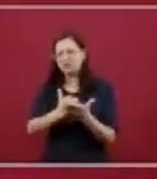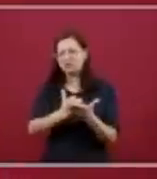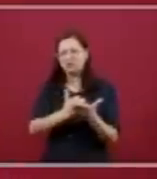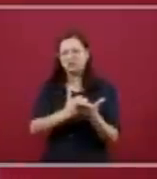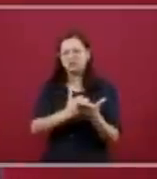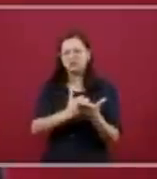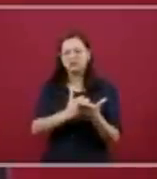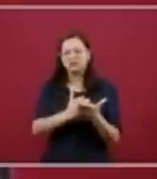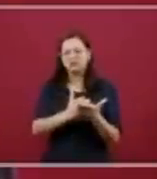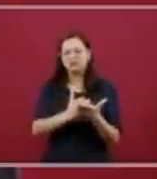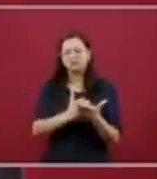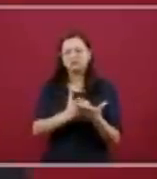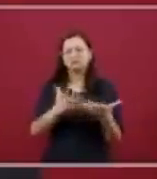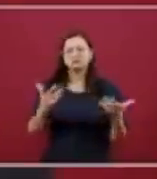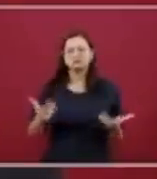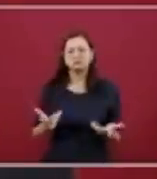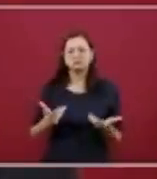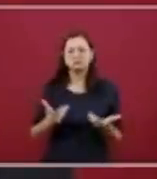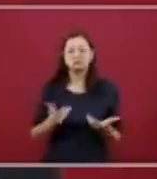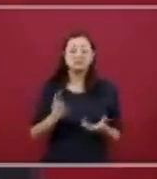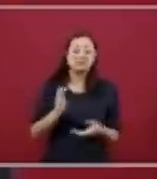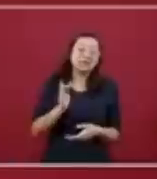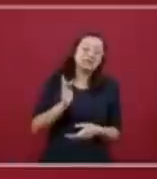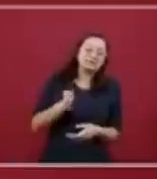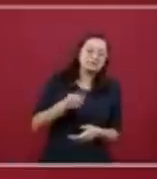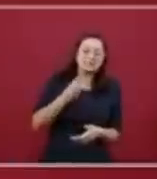abogados, aceptando sin conceder,